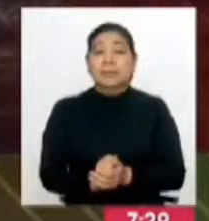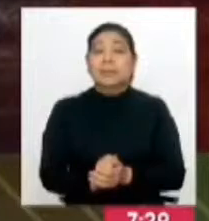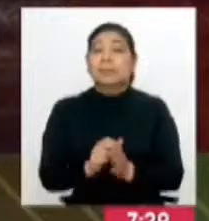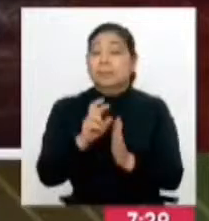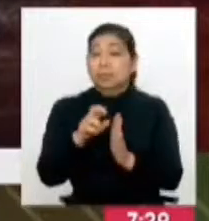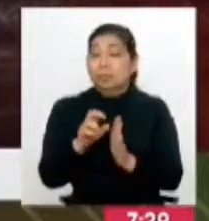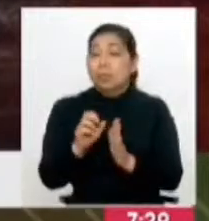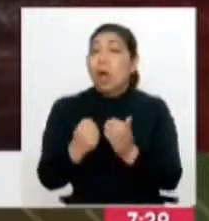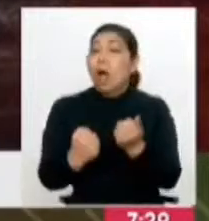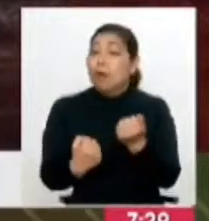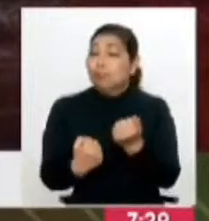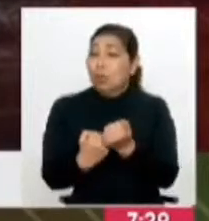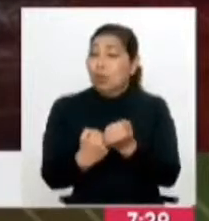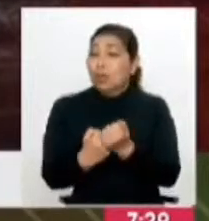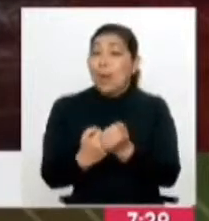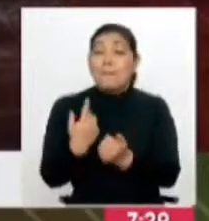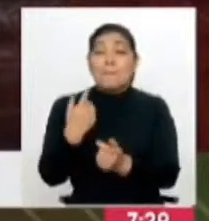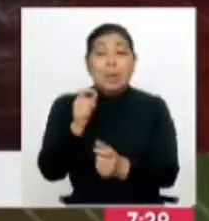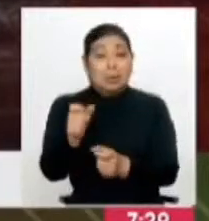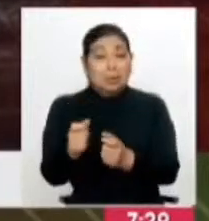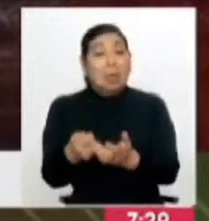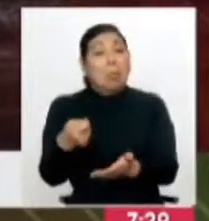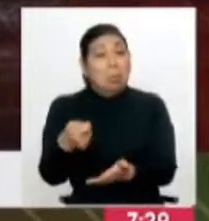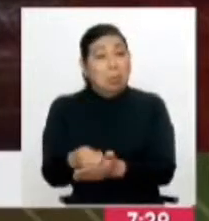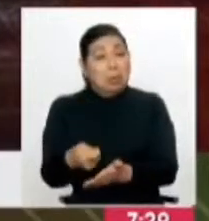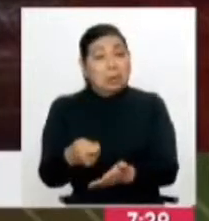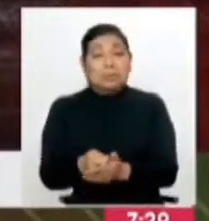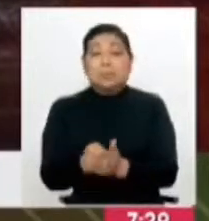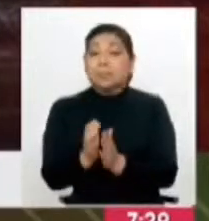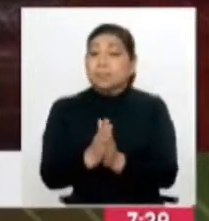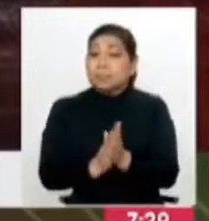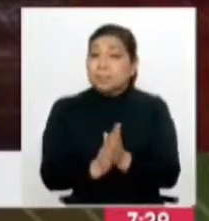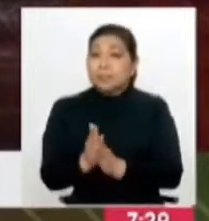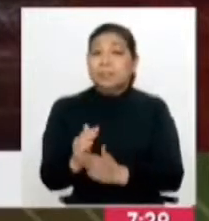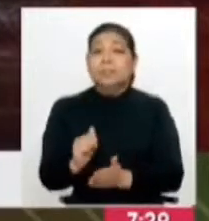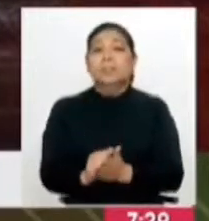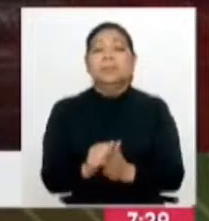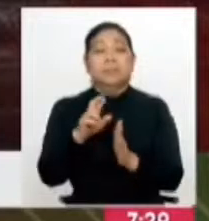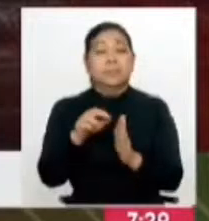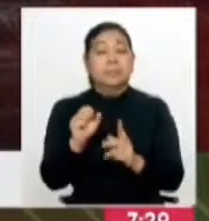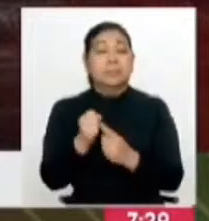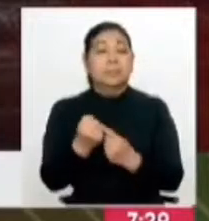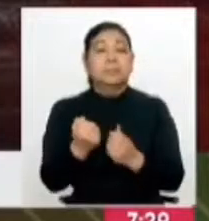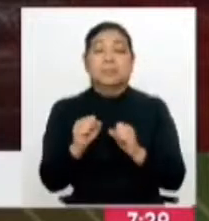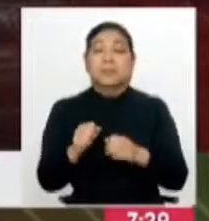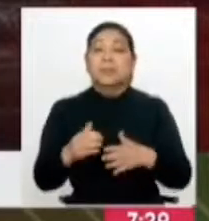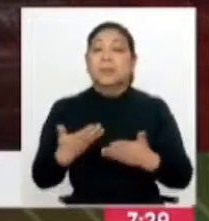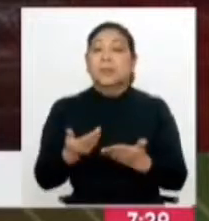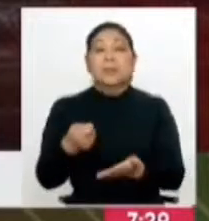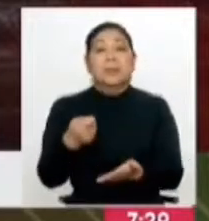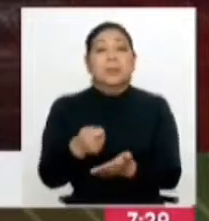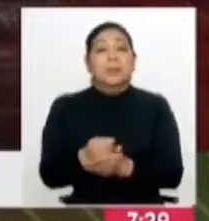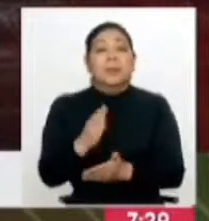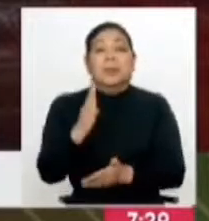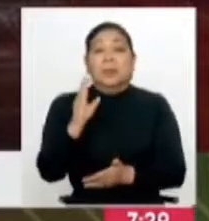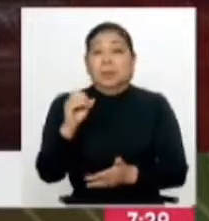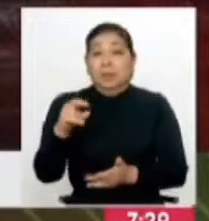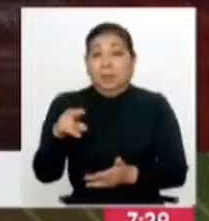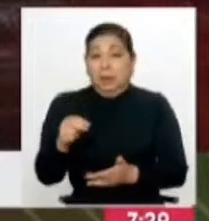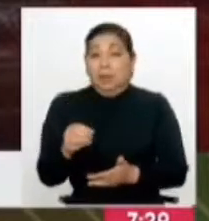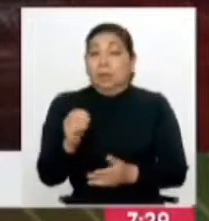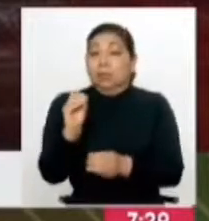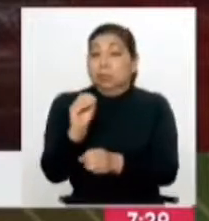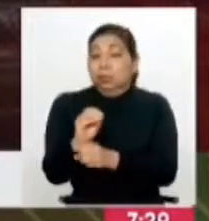Los programas sociales están justo en etapa de pago. Hemos aprovechado los programas sociales para poder también pagar el bono, el nuevo